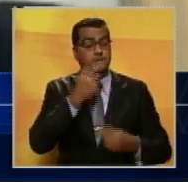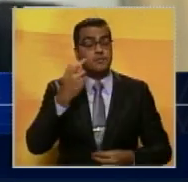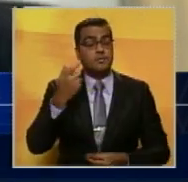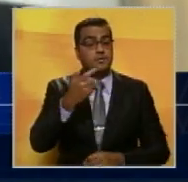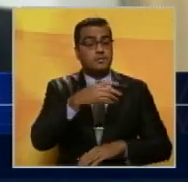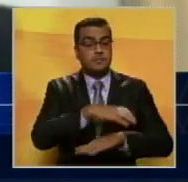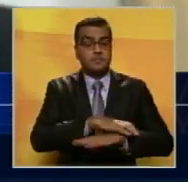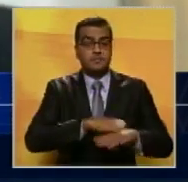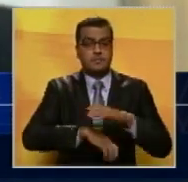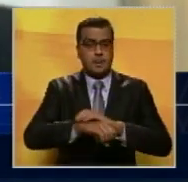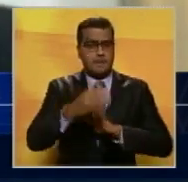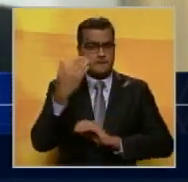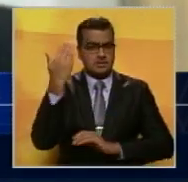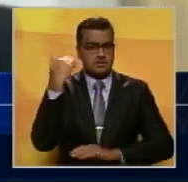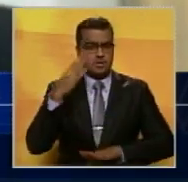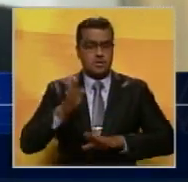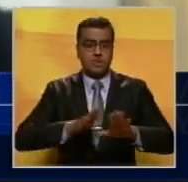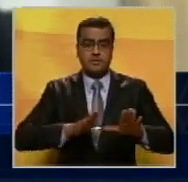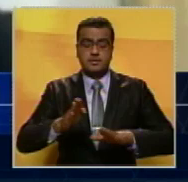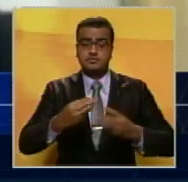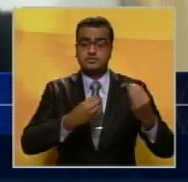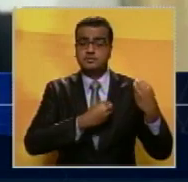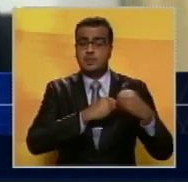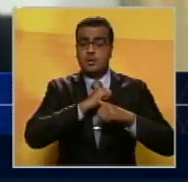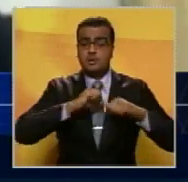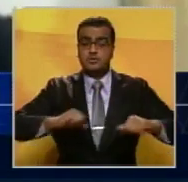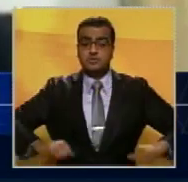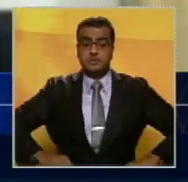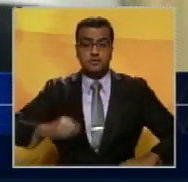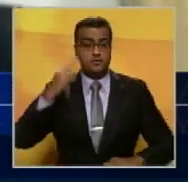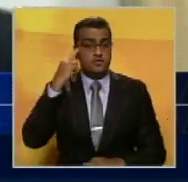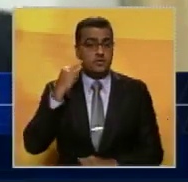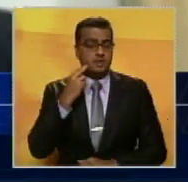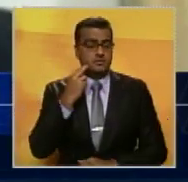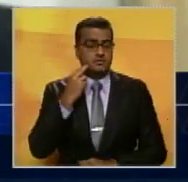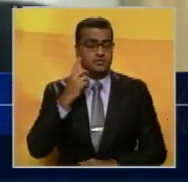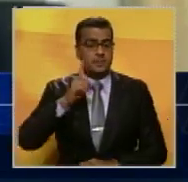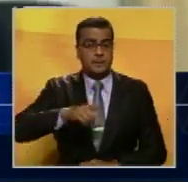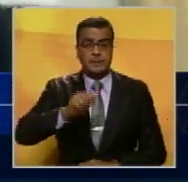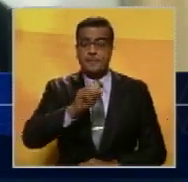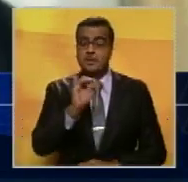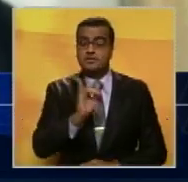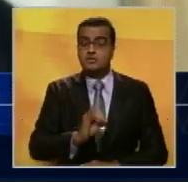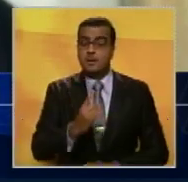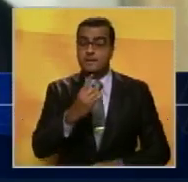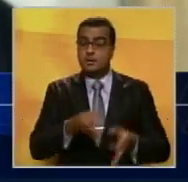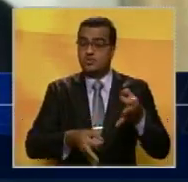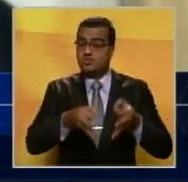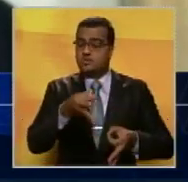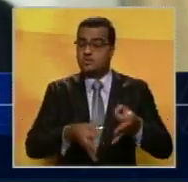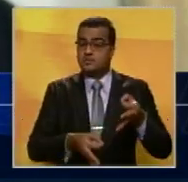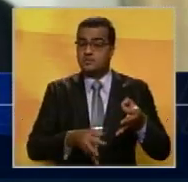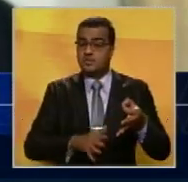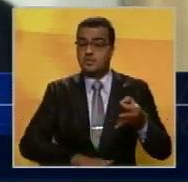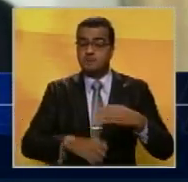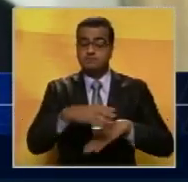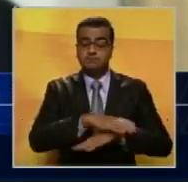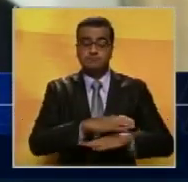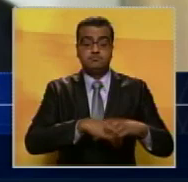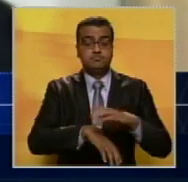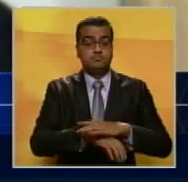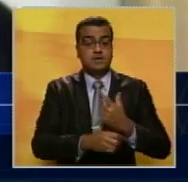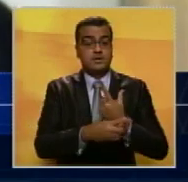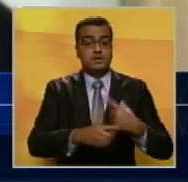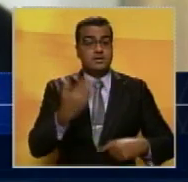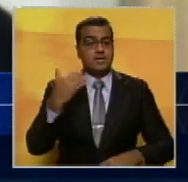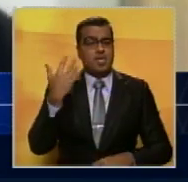fue apresado el pasado jueves por funcionarios de la Guardia Nacional Bolivariana. Por su parte, Azuaje, miembro de Primero Justicia, se encuentra privado de libertad